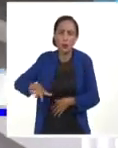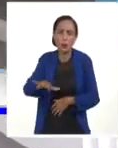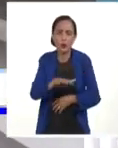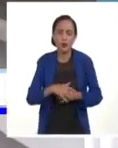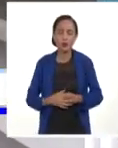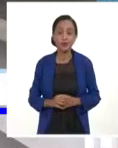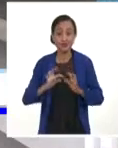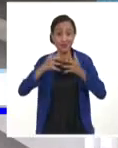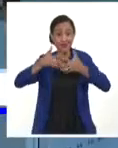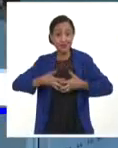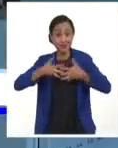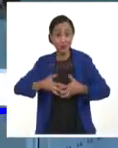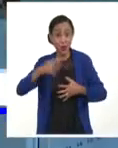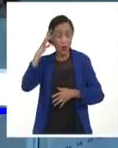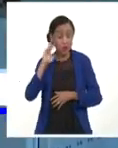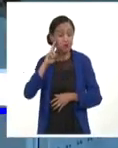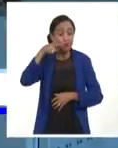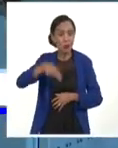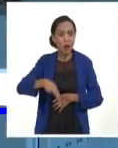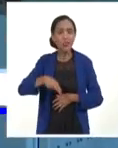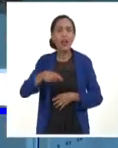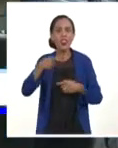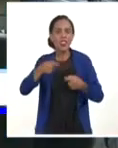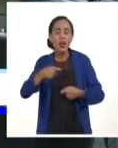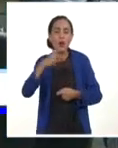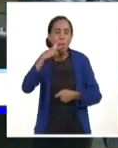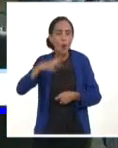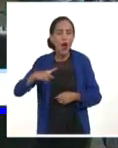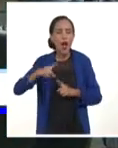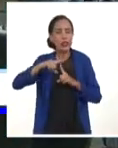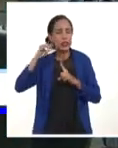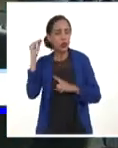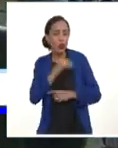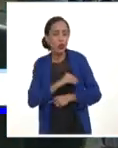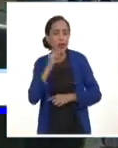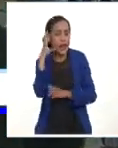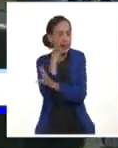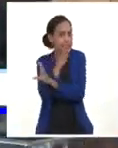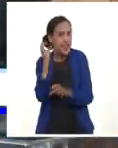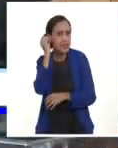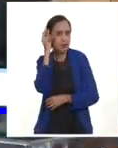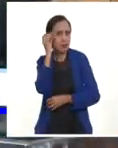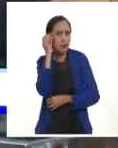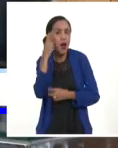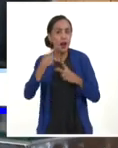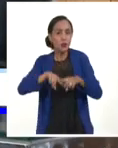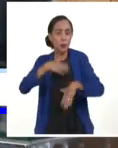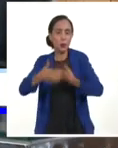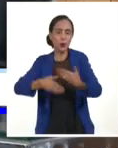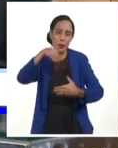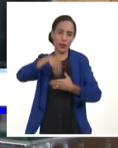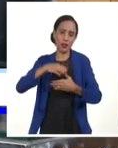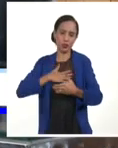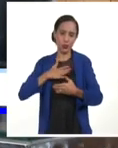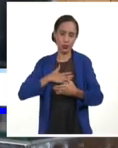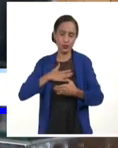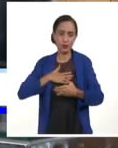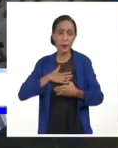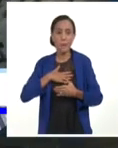su encargo estatal busca en la ciencia y la innovación para resolver problemas en